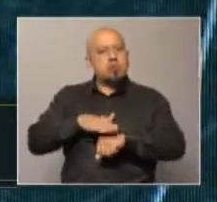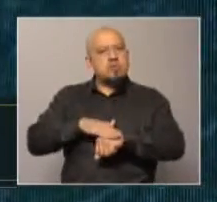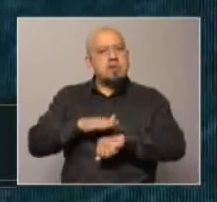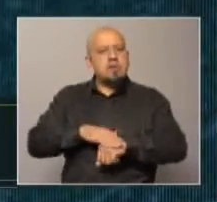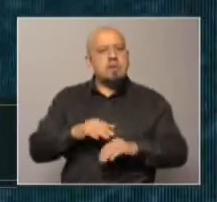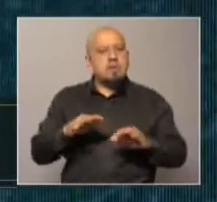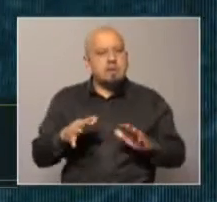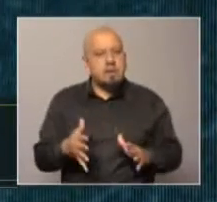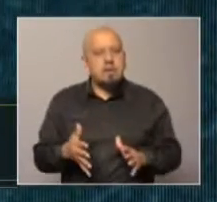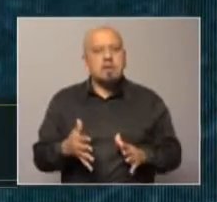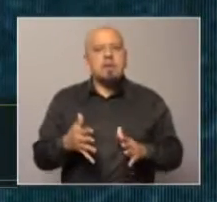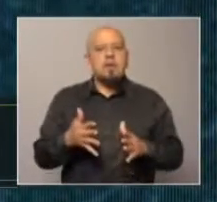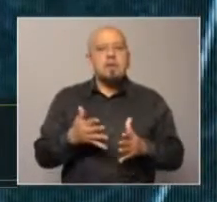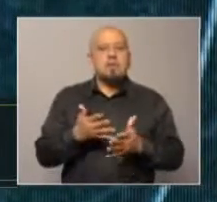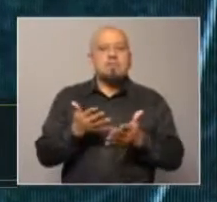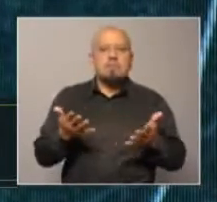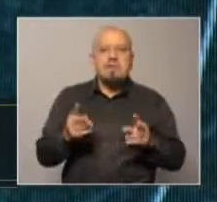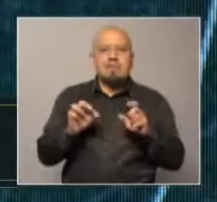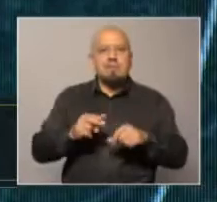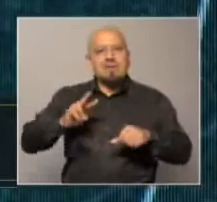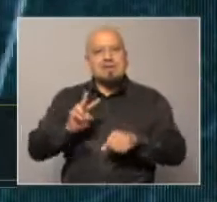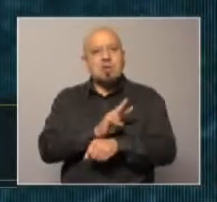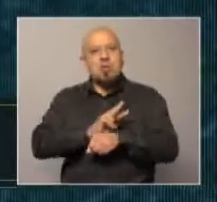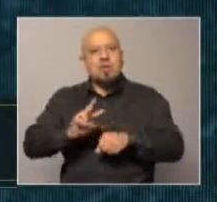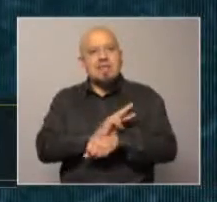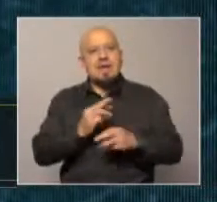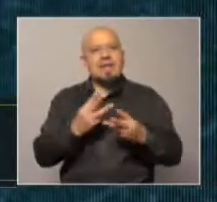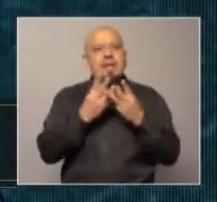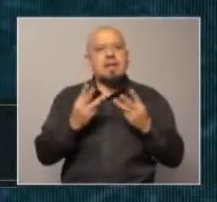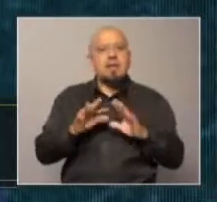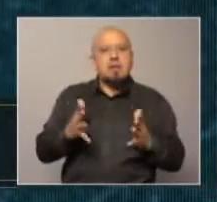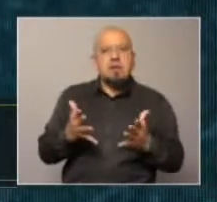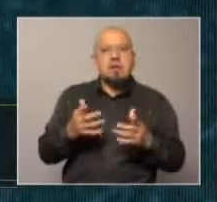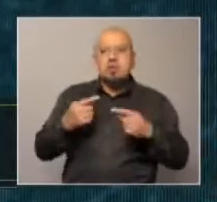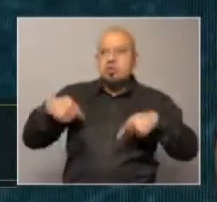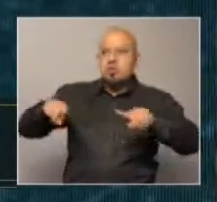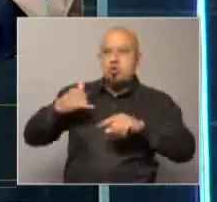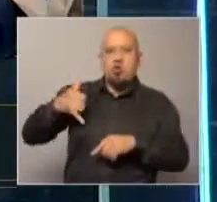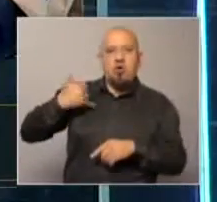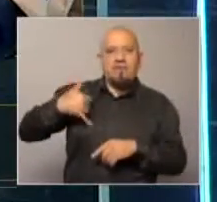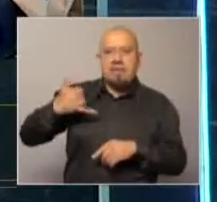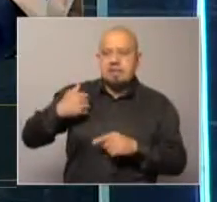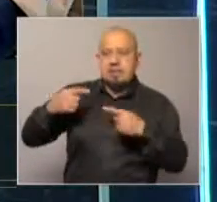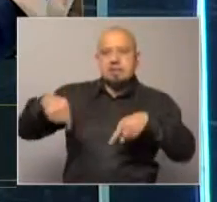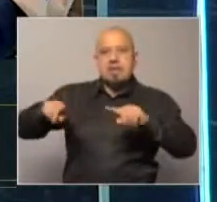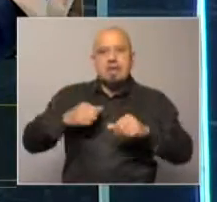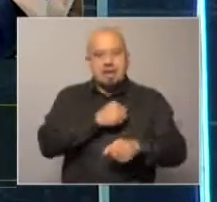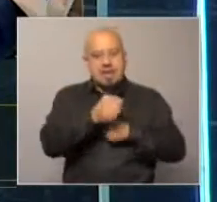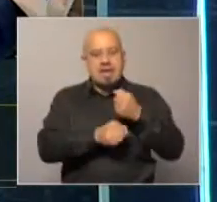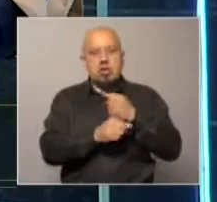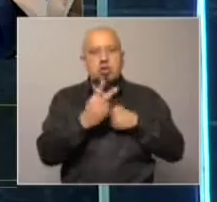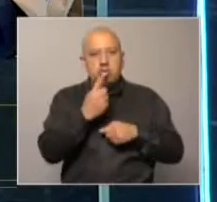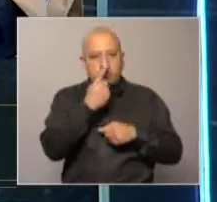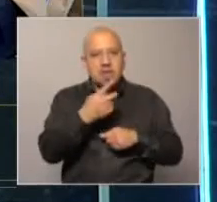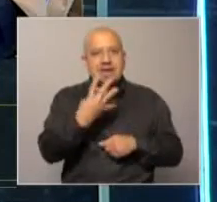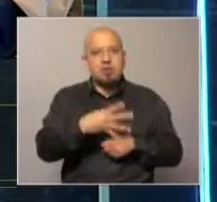responsabilidad de la seguridad y los enemigos públicos son los adolescentes. En 2014 había